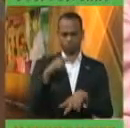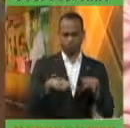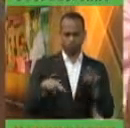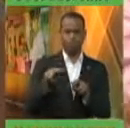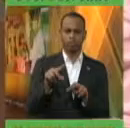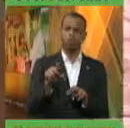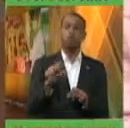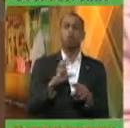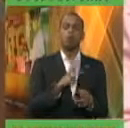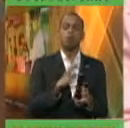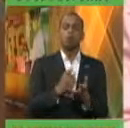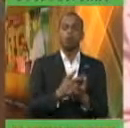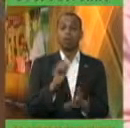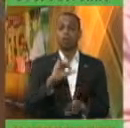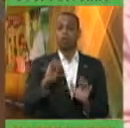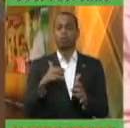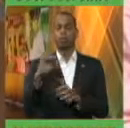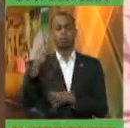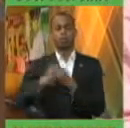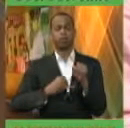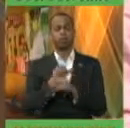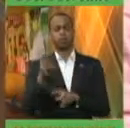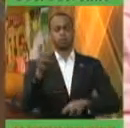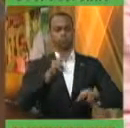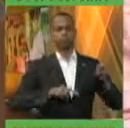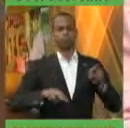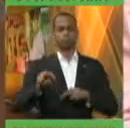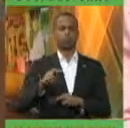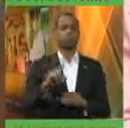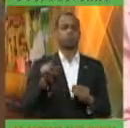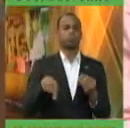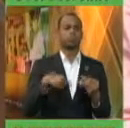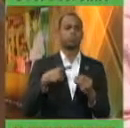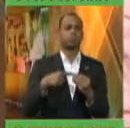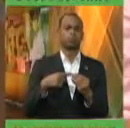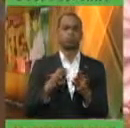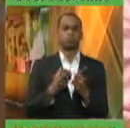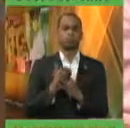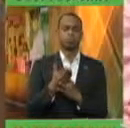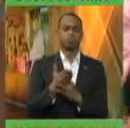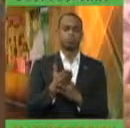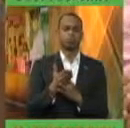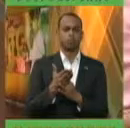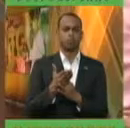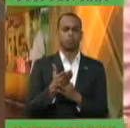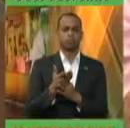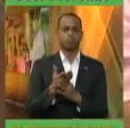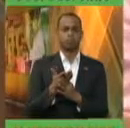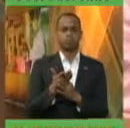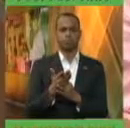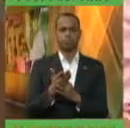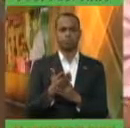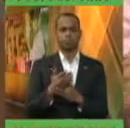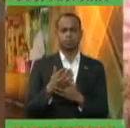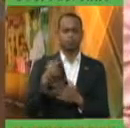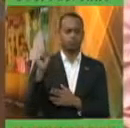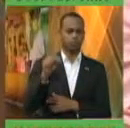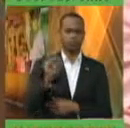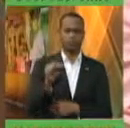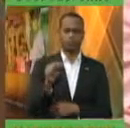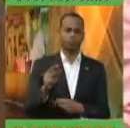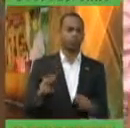también el jurado internacional respecto a esta en el caso de accesibilidad los criterios de accesibilidad nacional son más